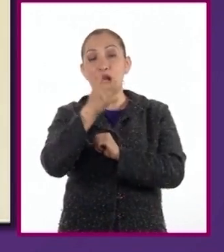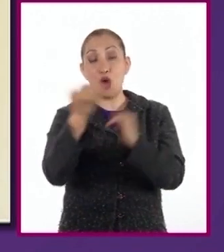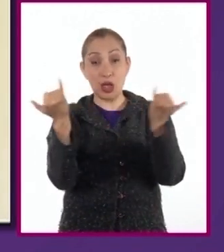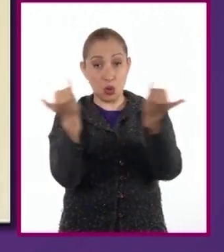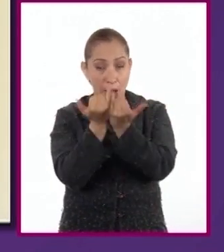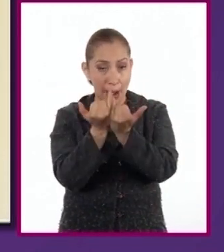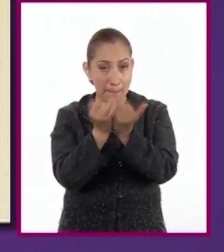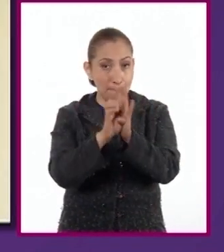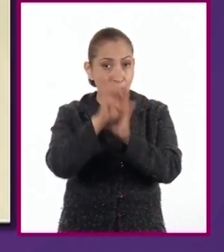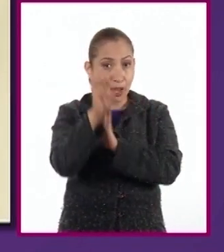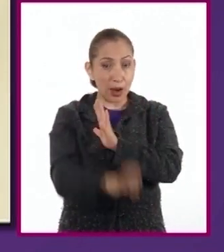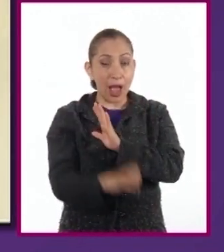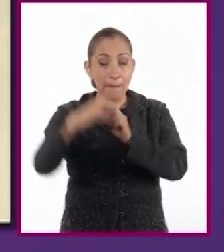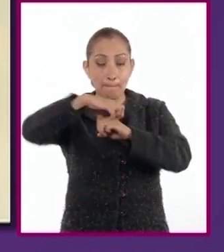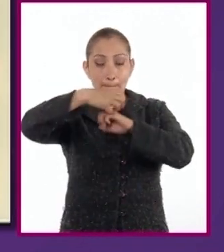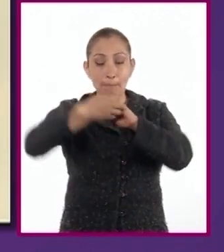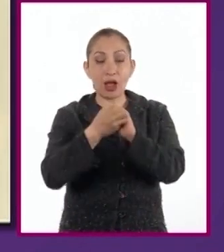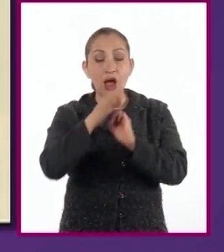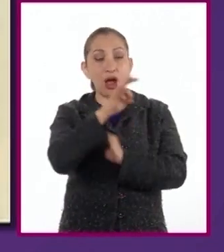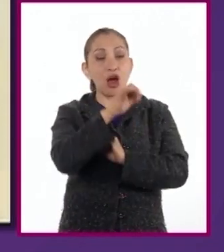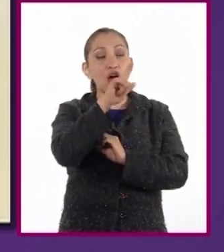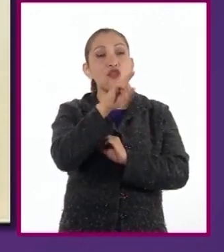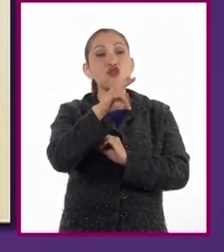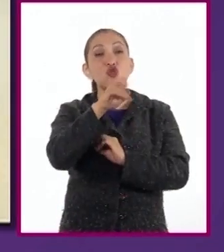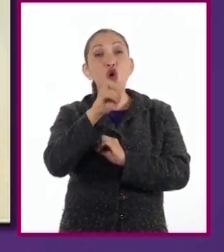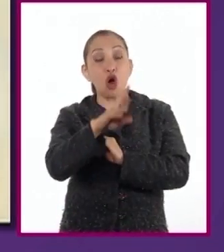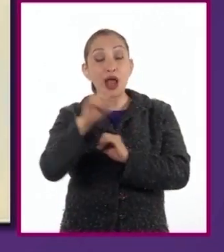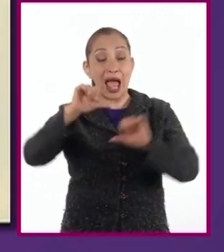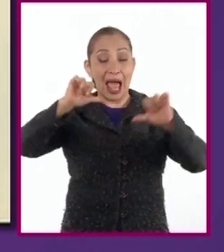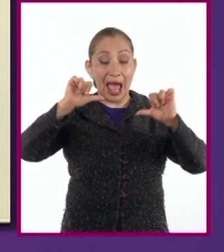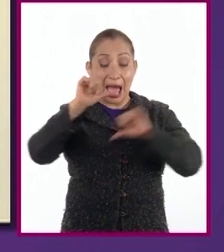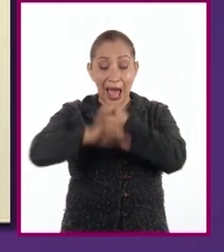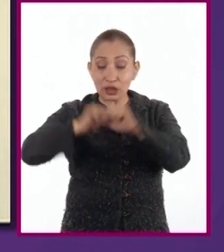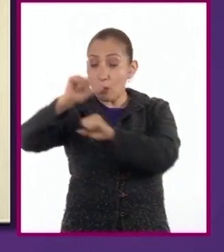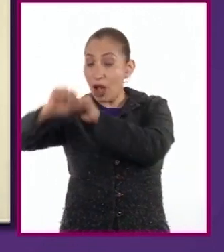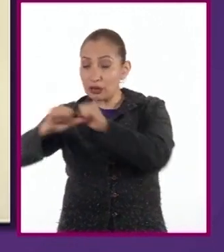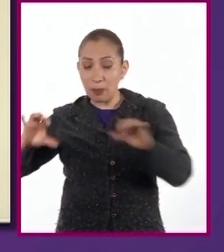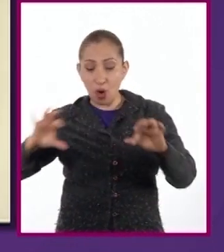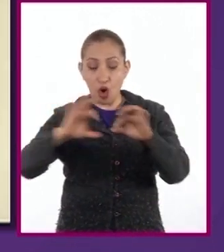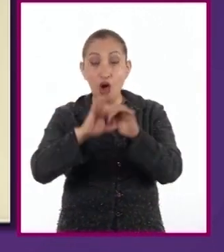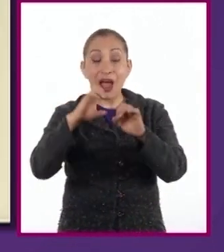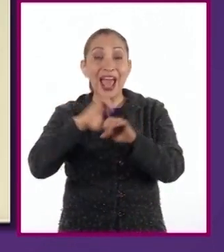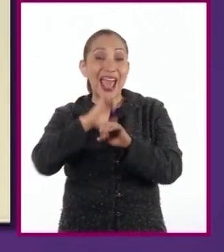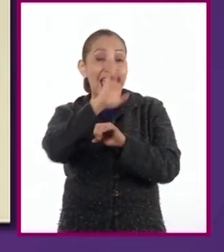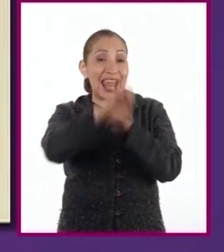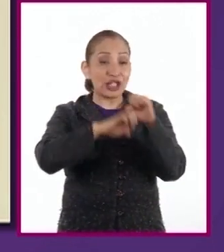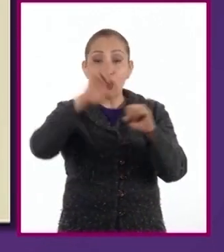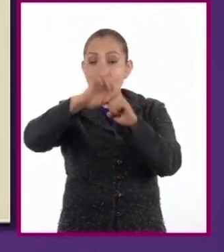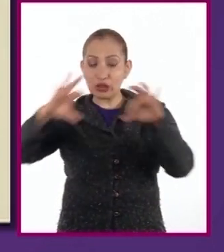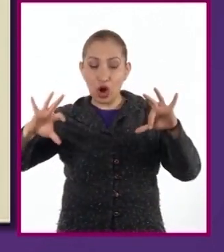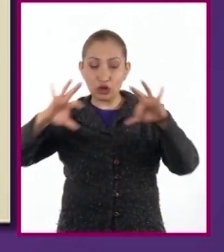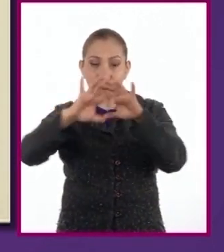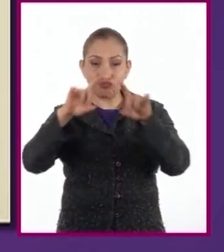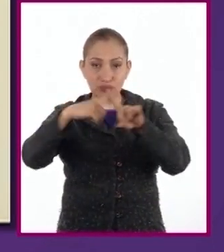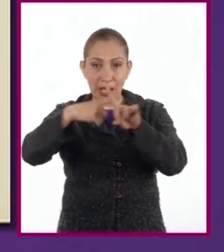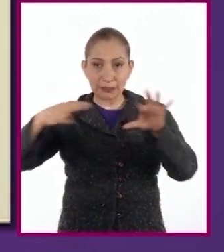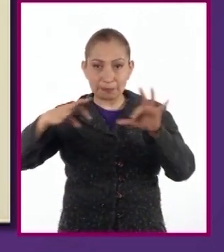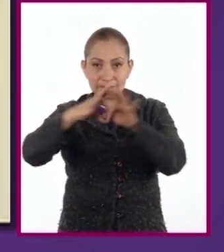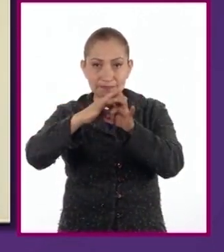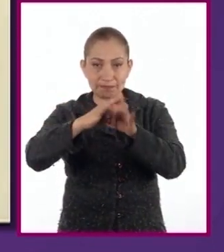misma manera, en la molécula de flúor, los dos átomos comparten un par de electrones externos.